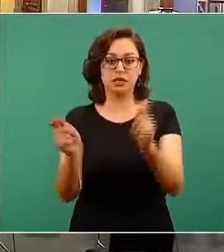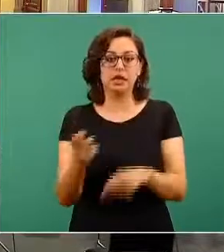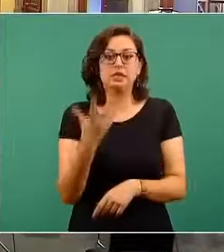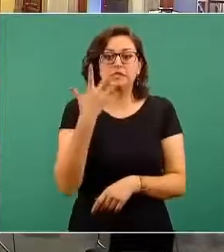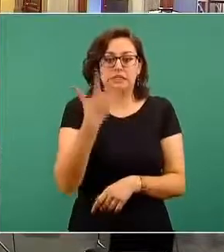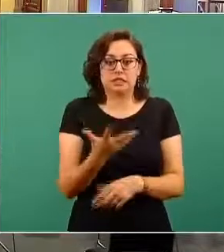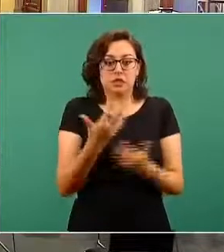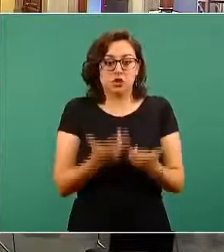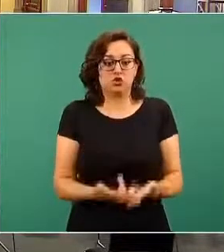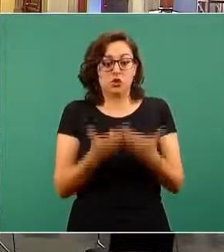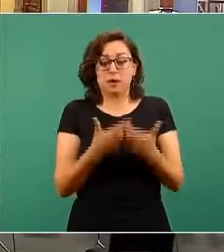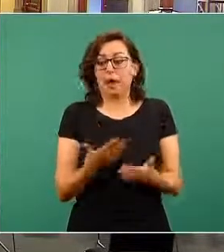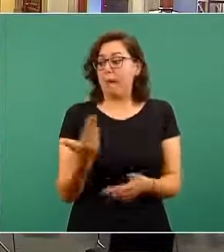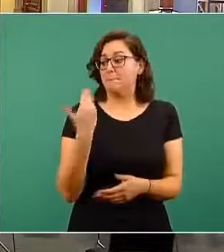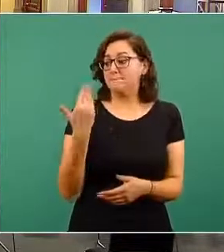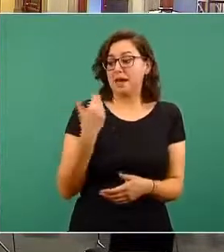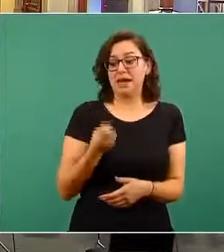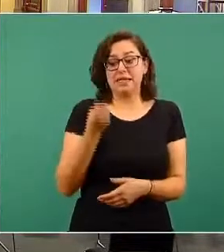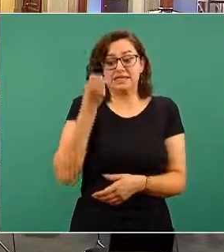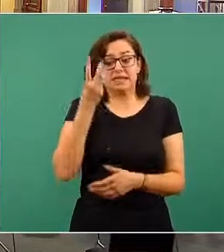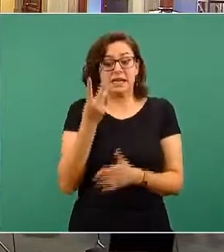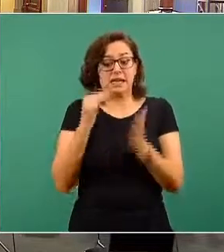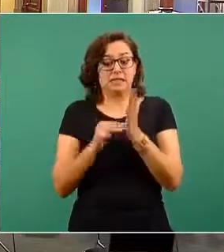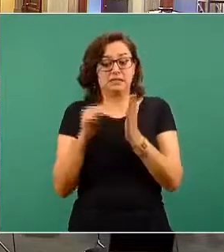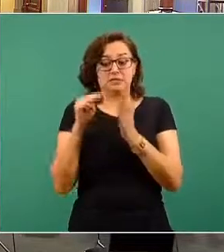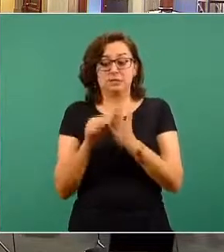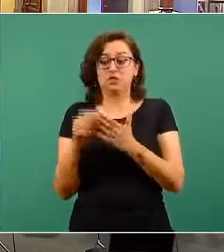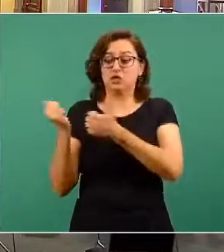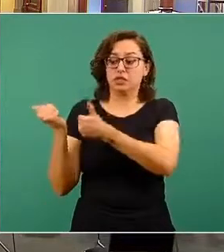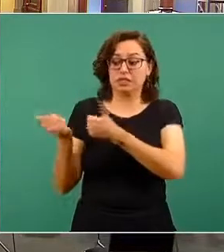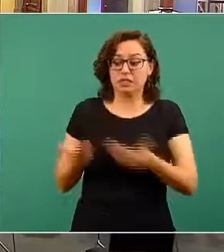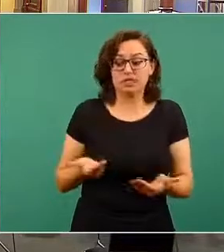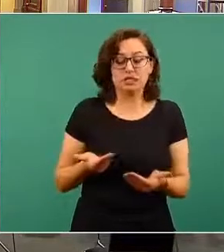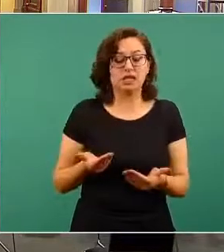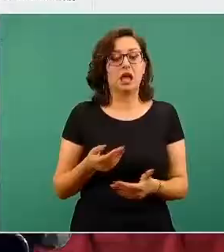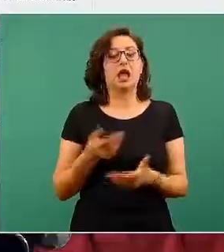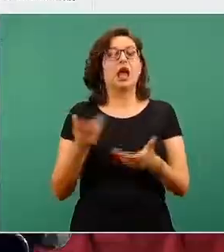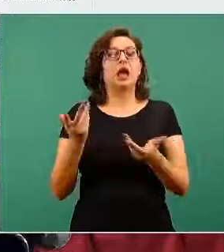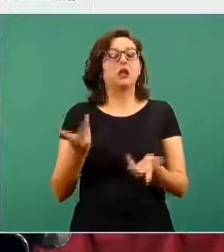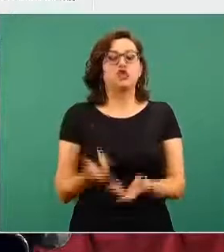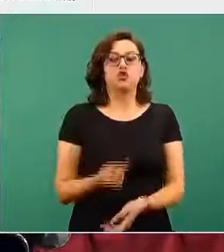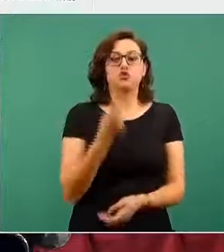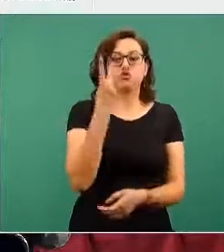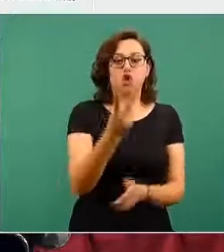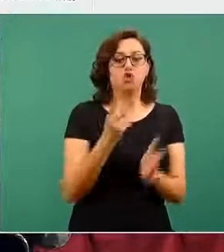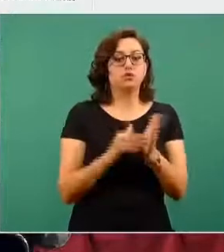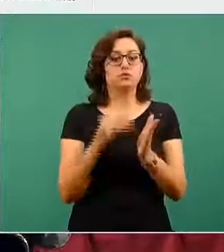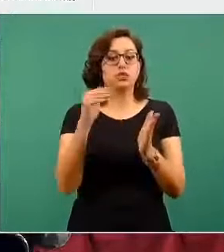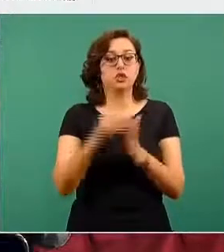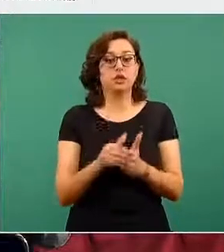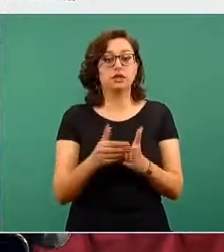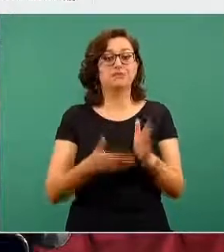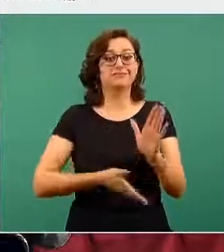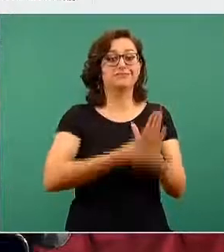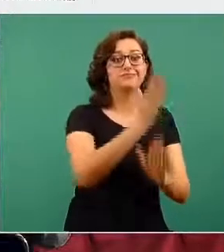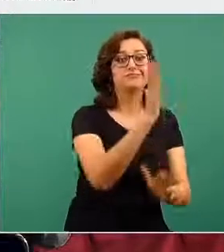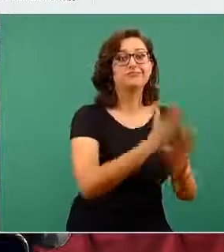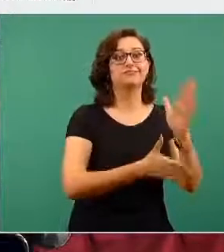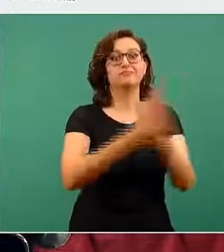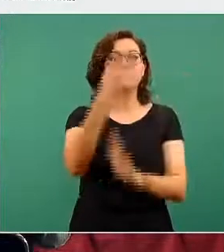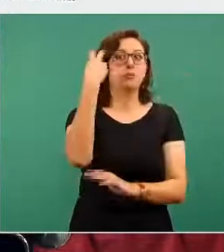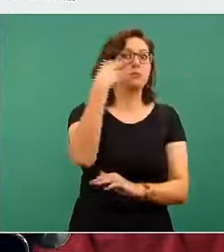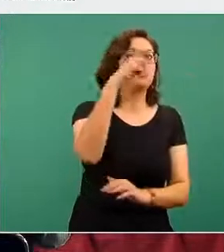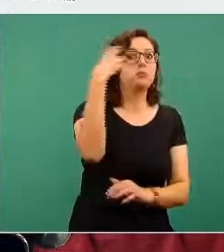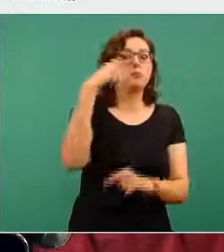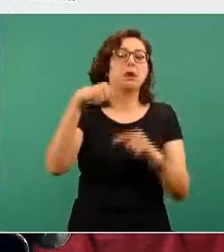semana, y los 2 restantes son las que están en tránsito o ya en los estados y se están aplicando, y se